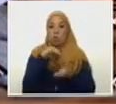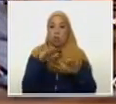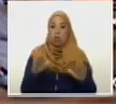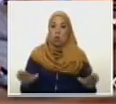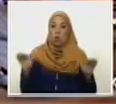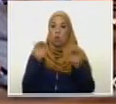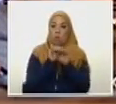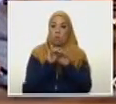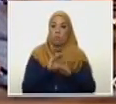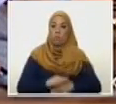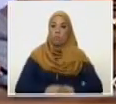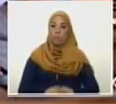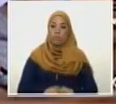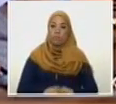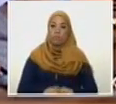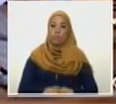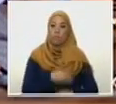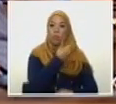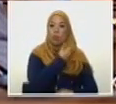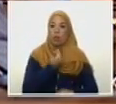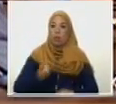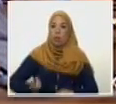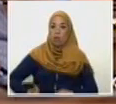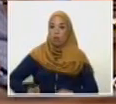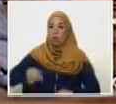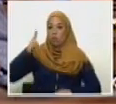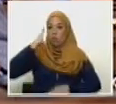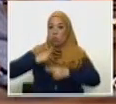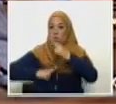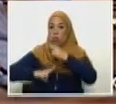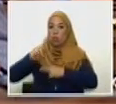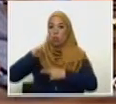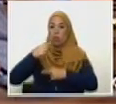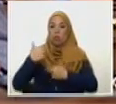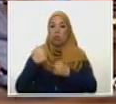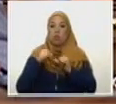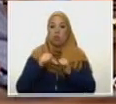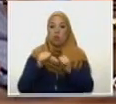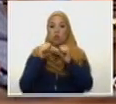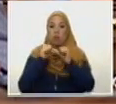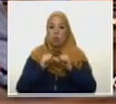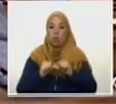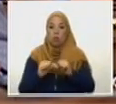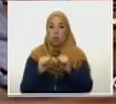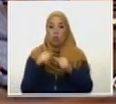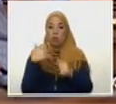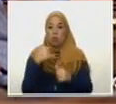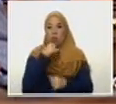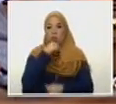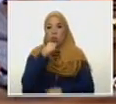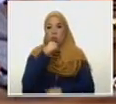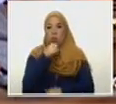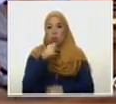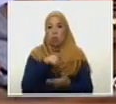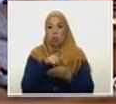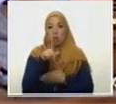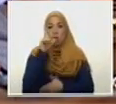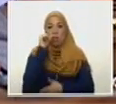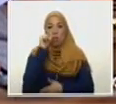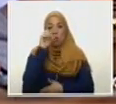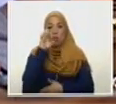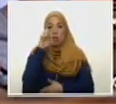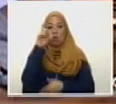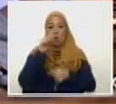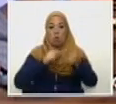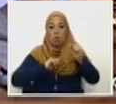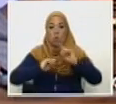unanimidad. Seguidamente, el presidente procedió a la juramentación correspondiente. A continuación, el presidente, vista la designación de Elvis Amoroso como